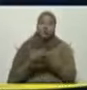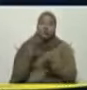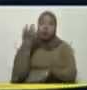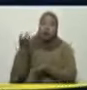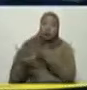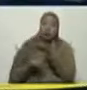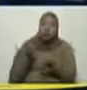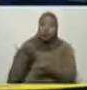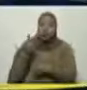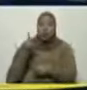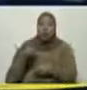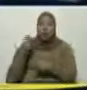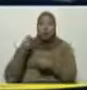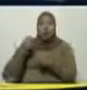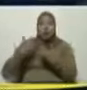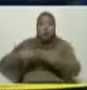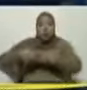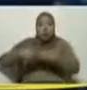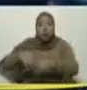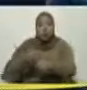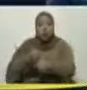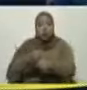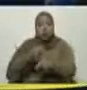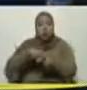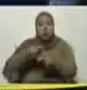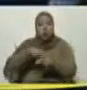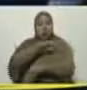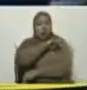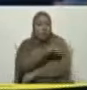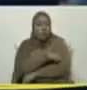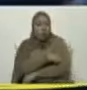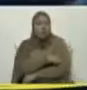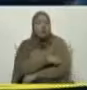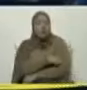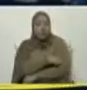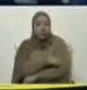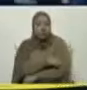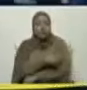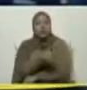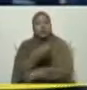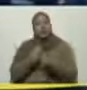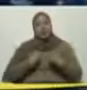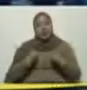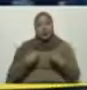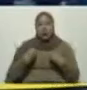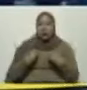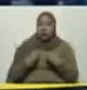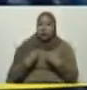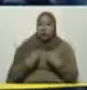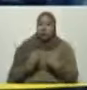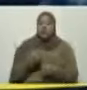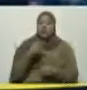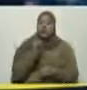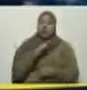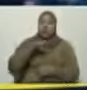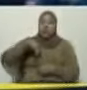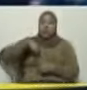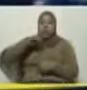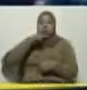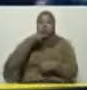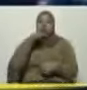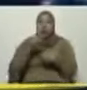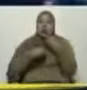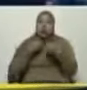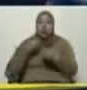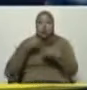ese carbón también da fuego da fuerza y toma vida así somos nosotros